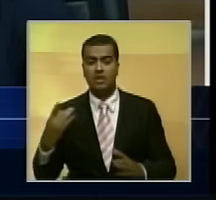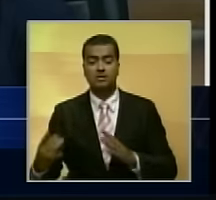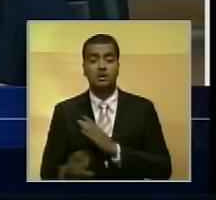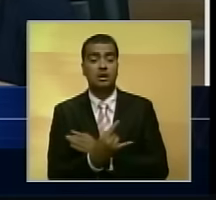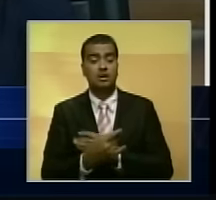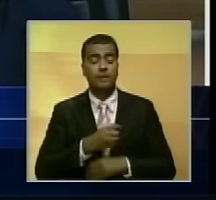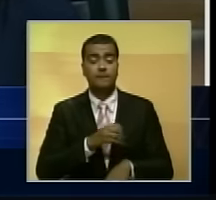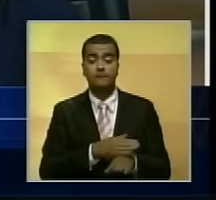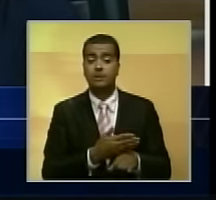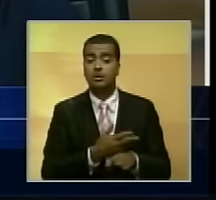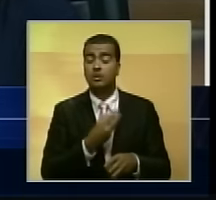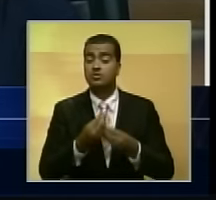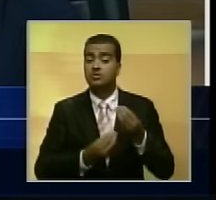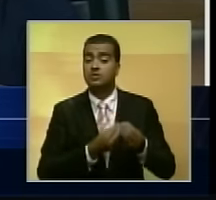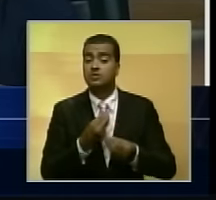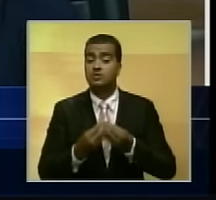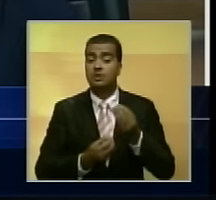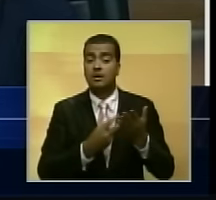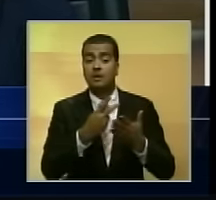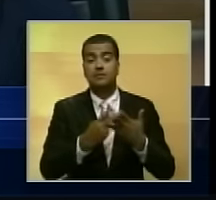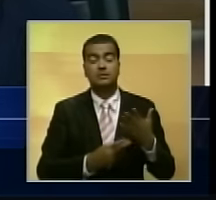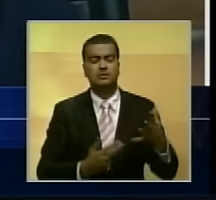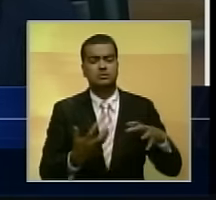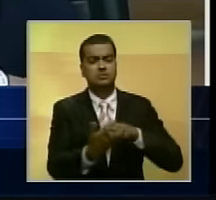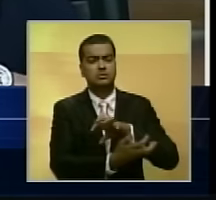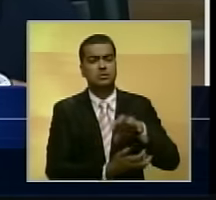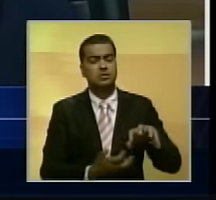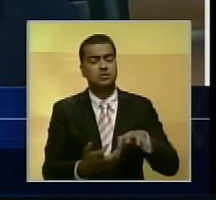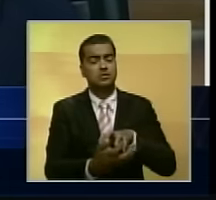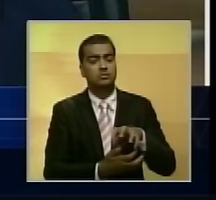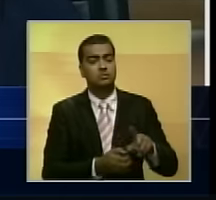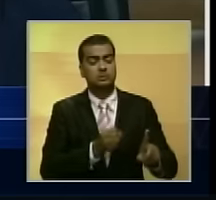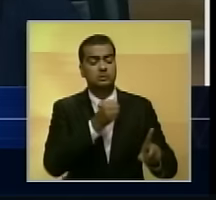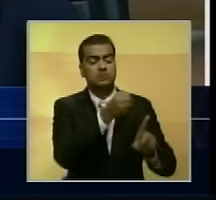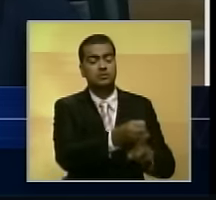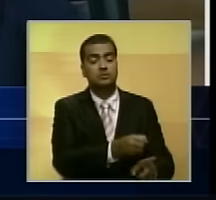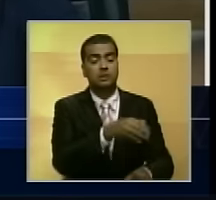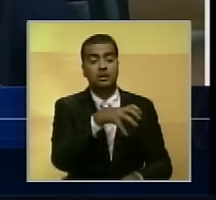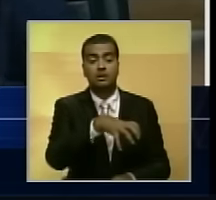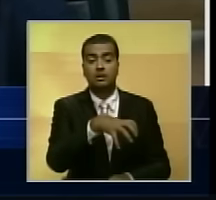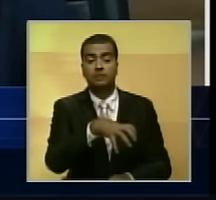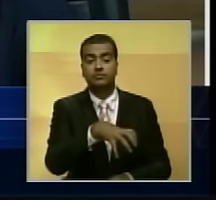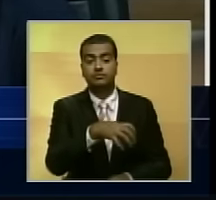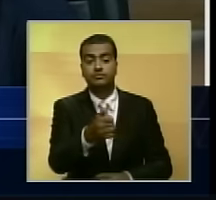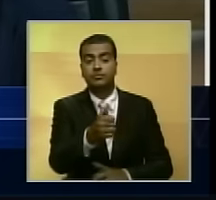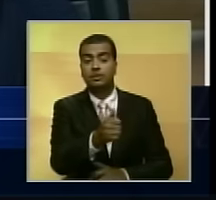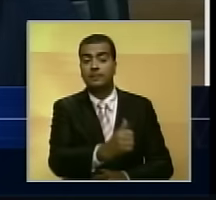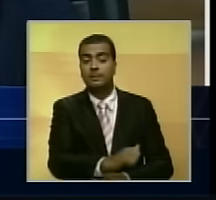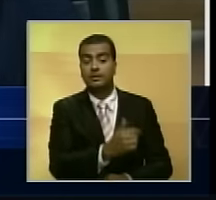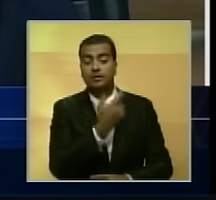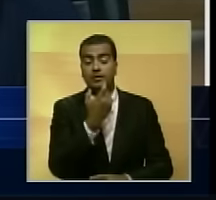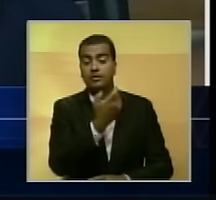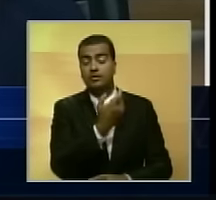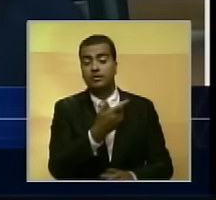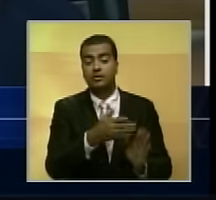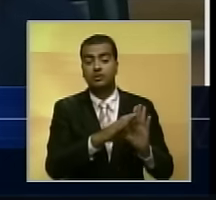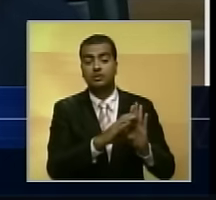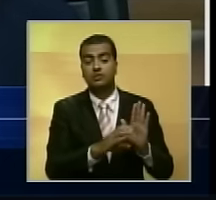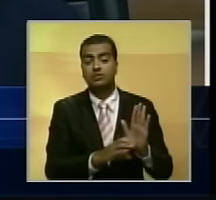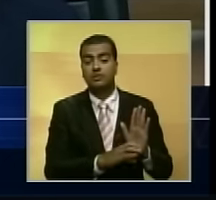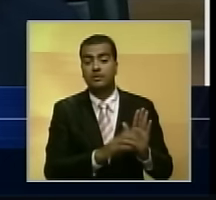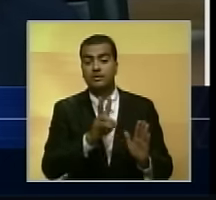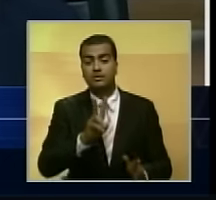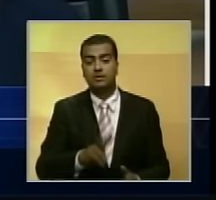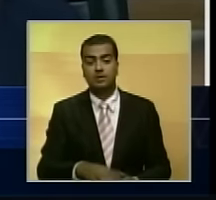se sintieron traicionados porque no se ejecutó el plan violento que buscaba el golpe de Estado y que buscaba el derrocamiento del gobierno constitucional